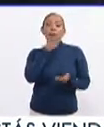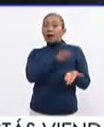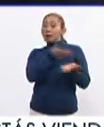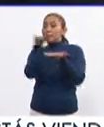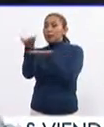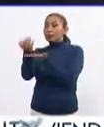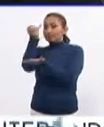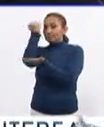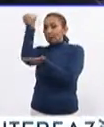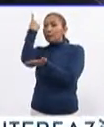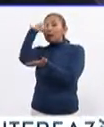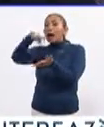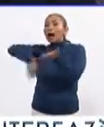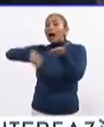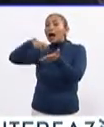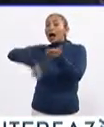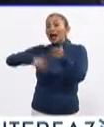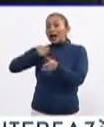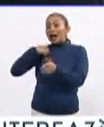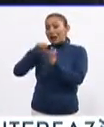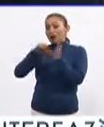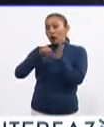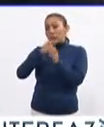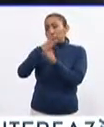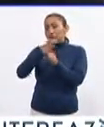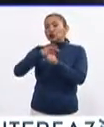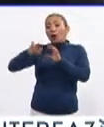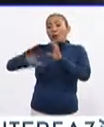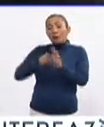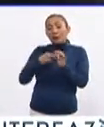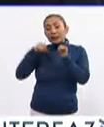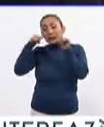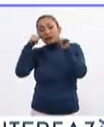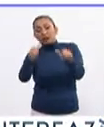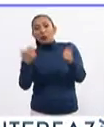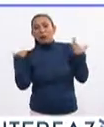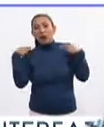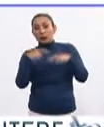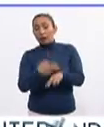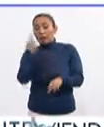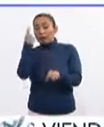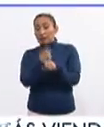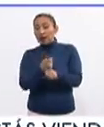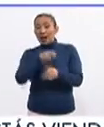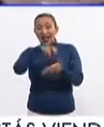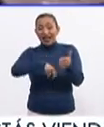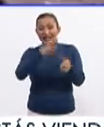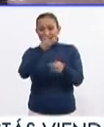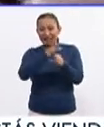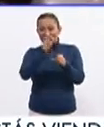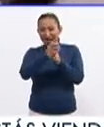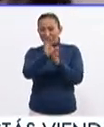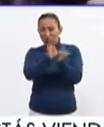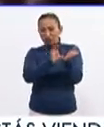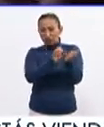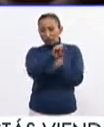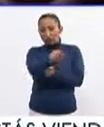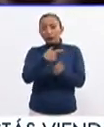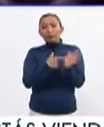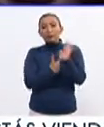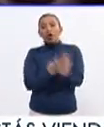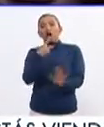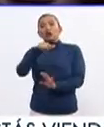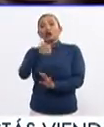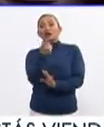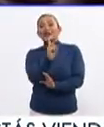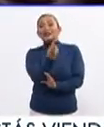una iniciativa de reforma cuyo propósito es revalorizar la labor docente. La primera reforma al 3º constitucional se presentó